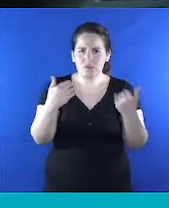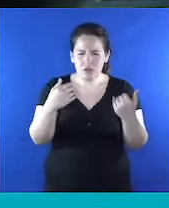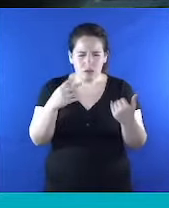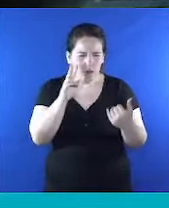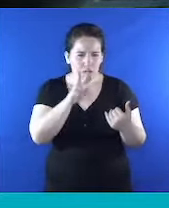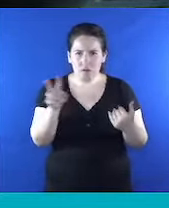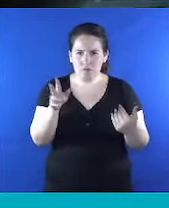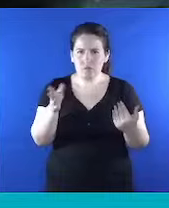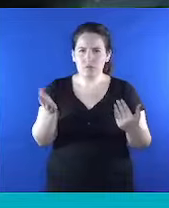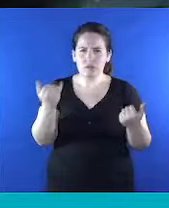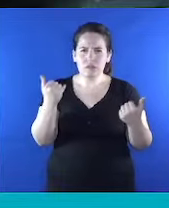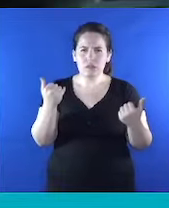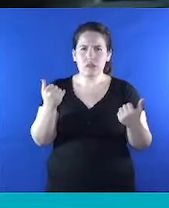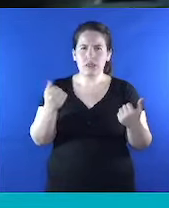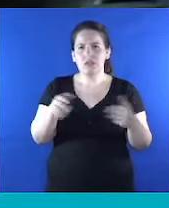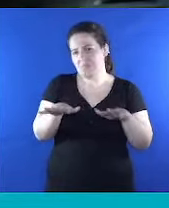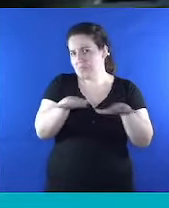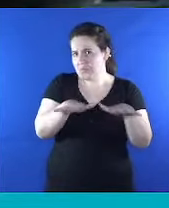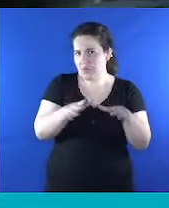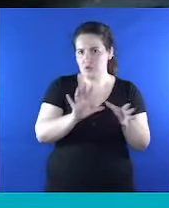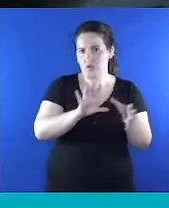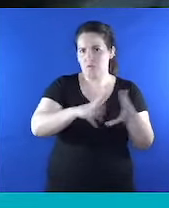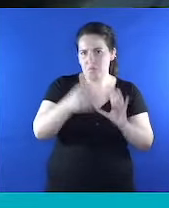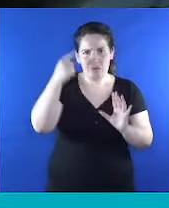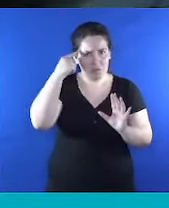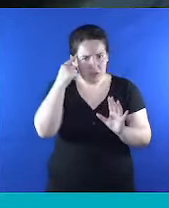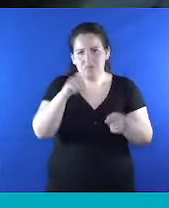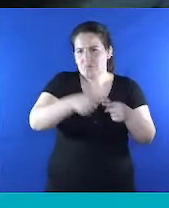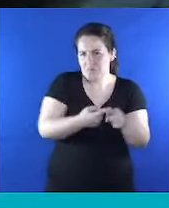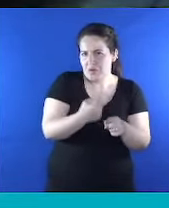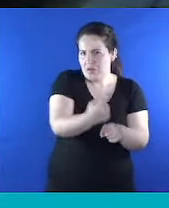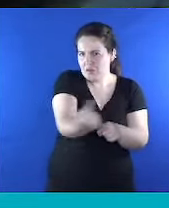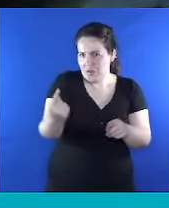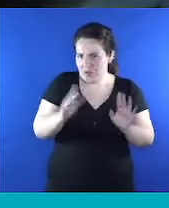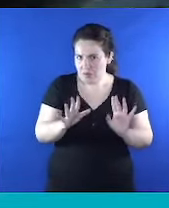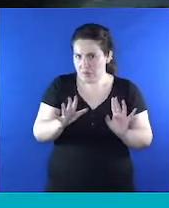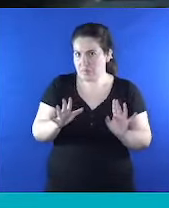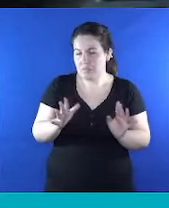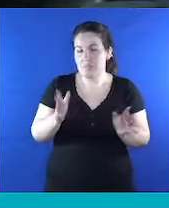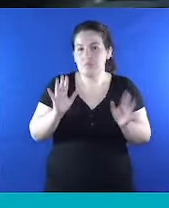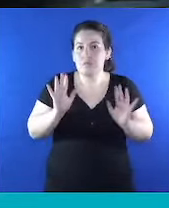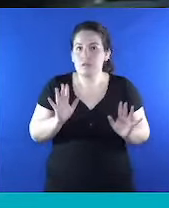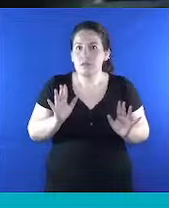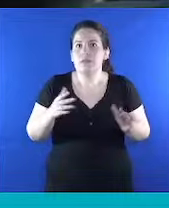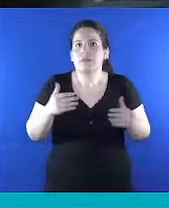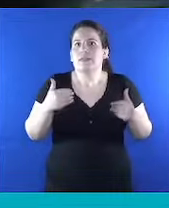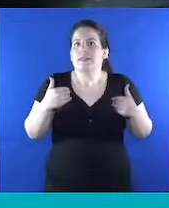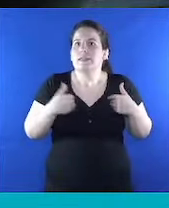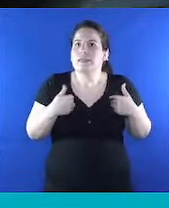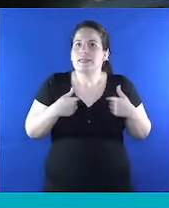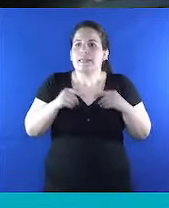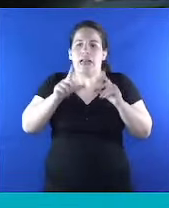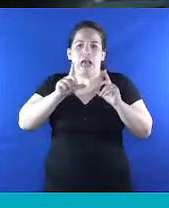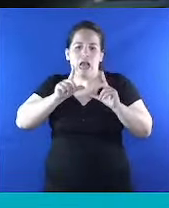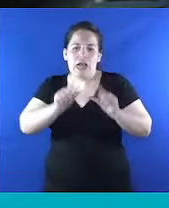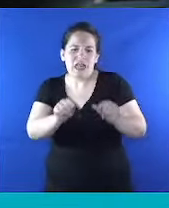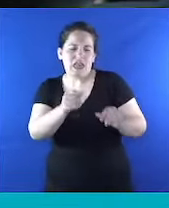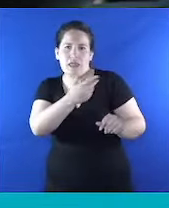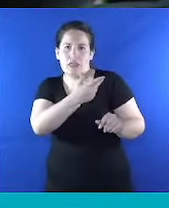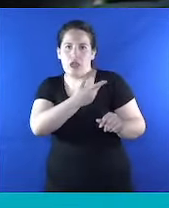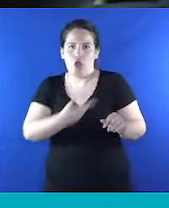acá determinadas posiciones políticas que para entrarle a la crítica al